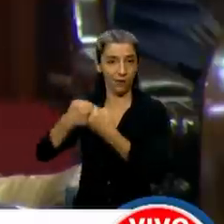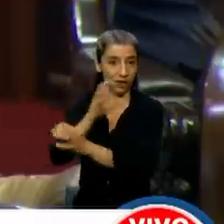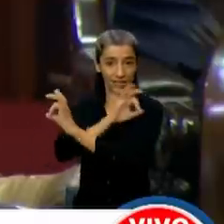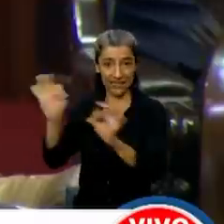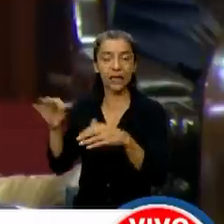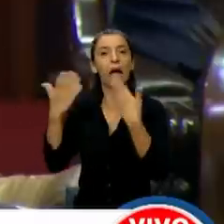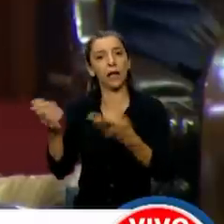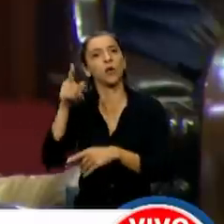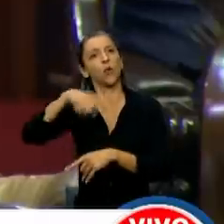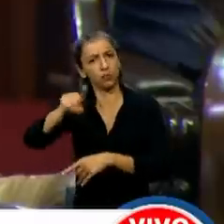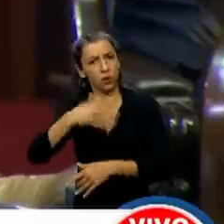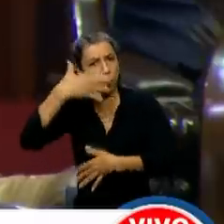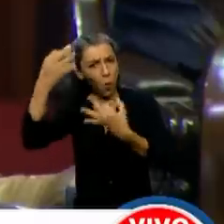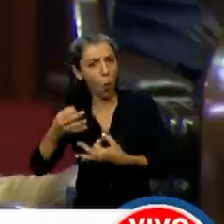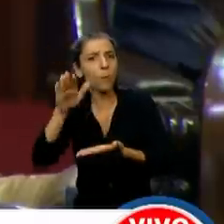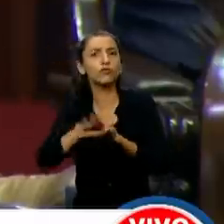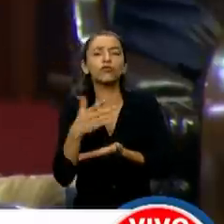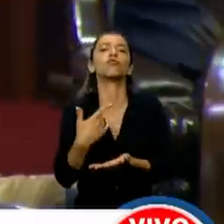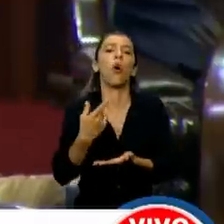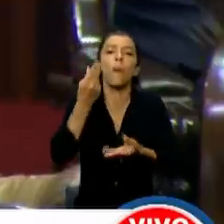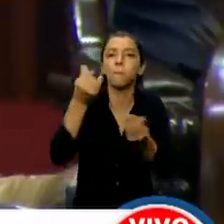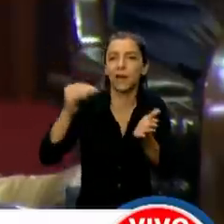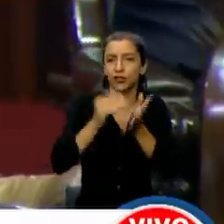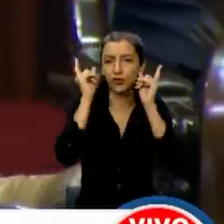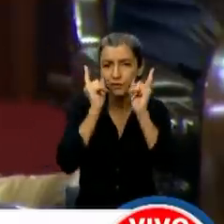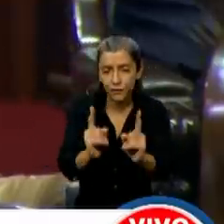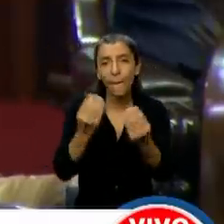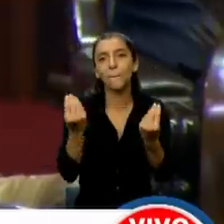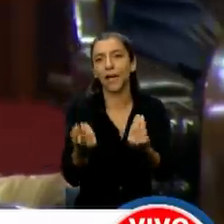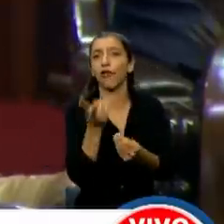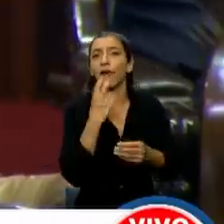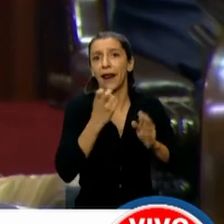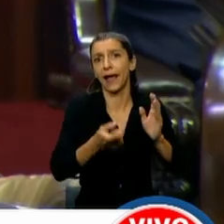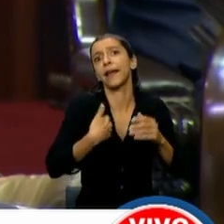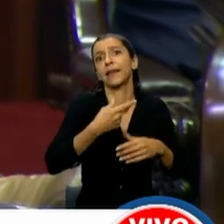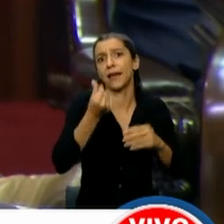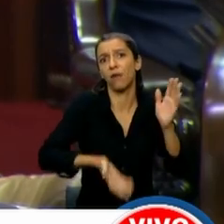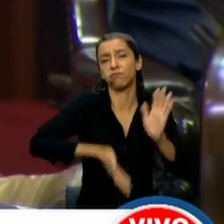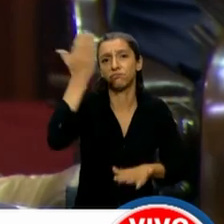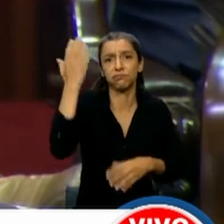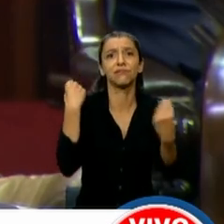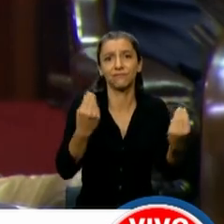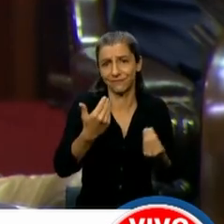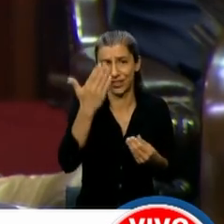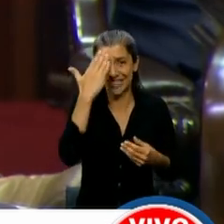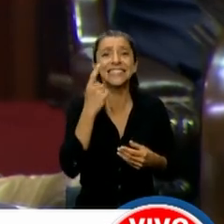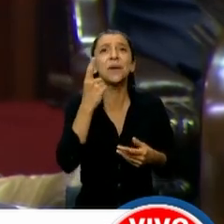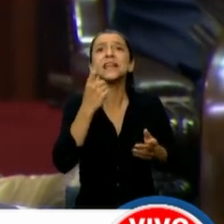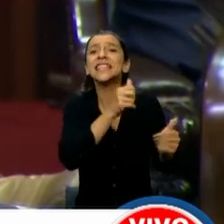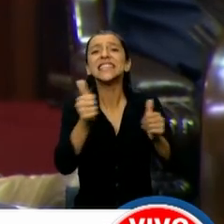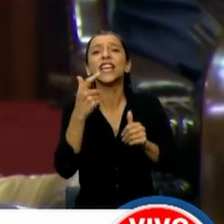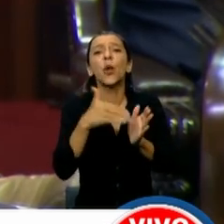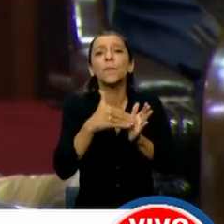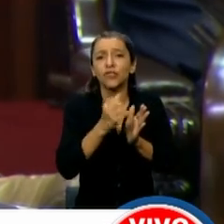relato de ustedes de congelamiento de tarifa y van a disparar los subsidios energéticos a 15 mil 600 millones de dólares con lo cual obviamente